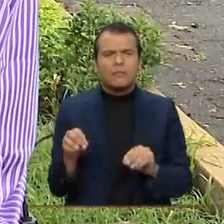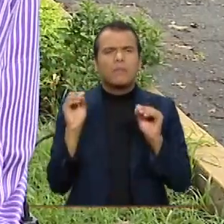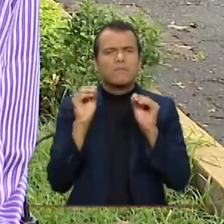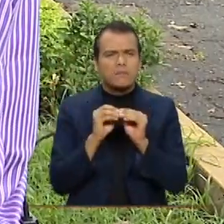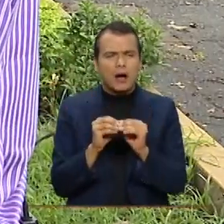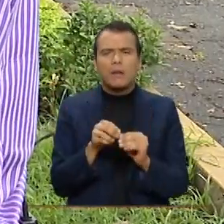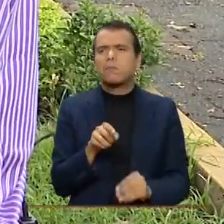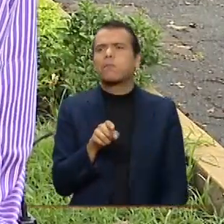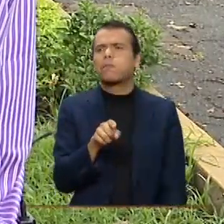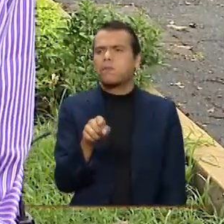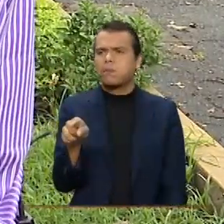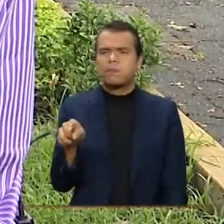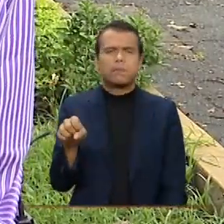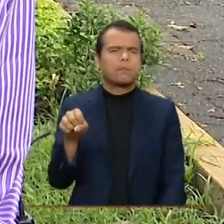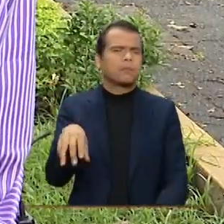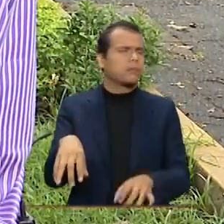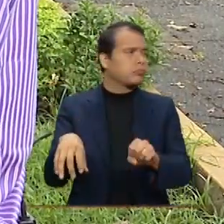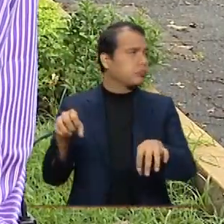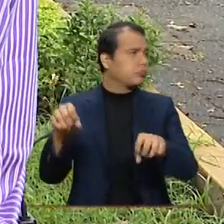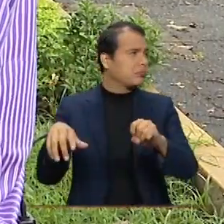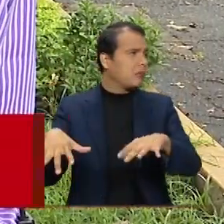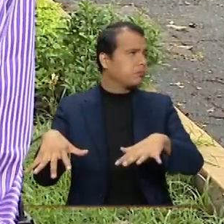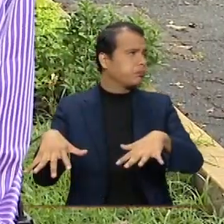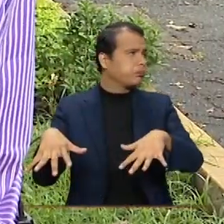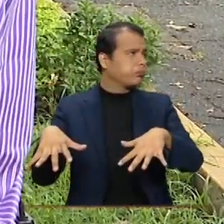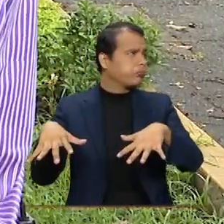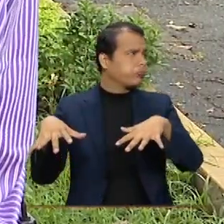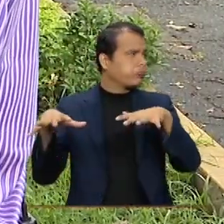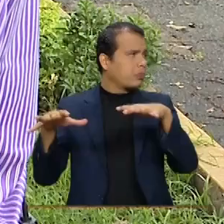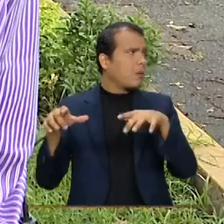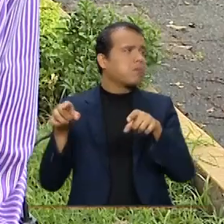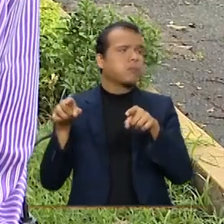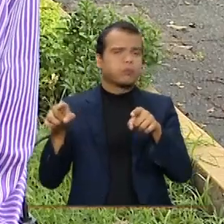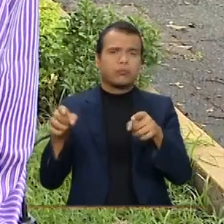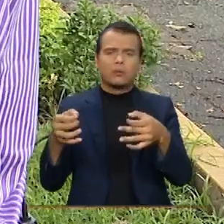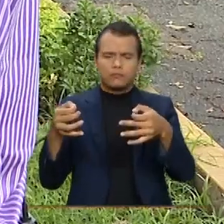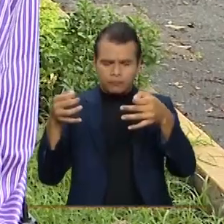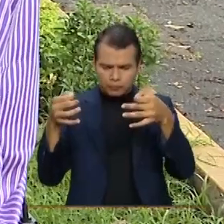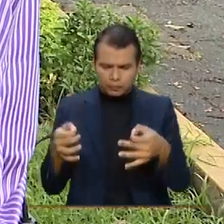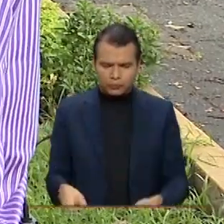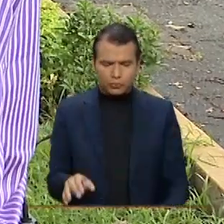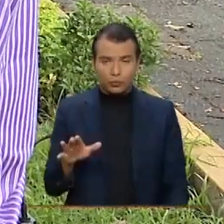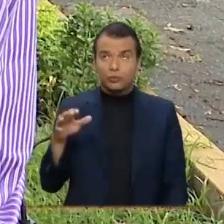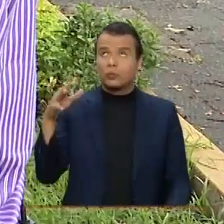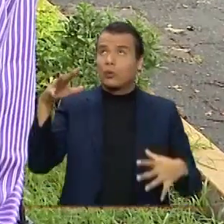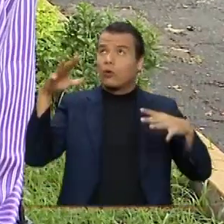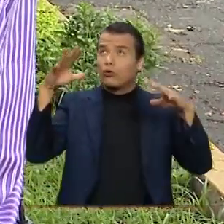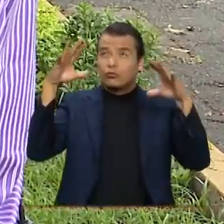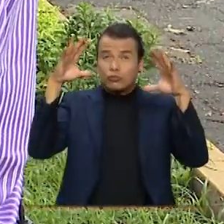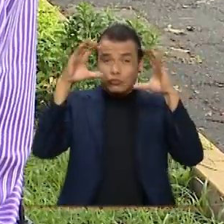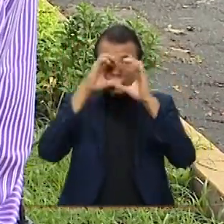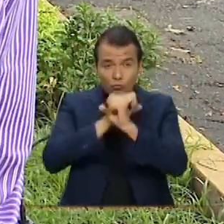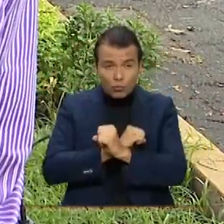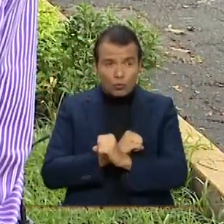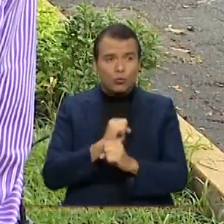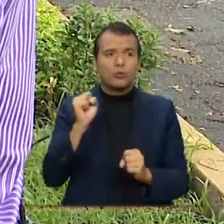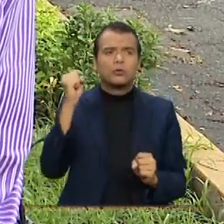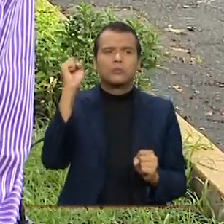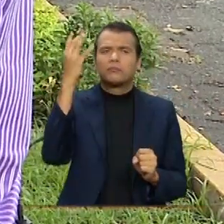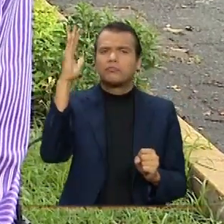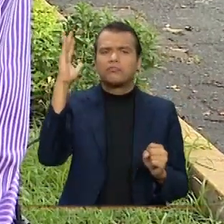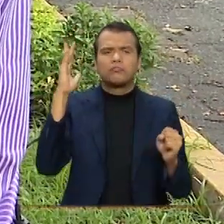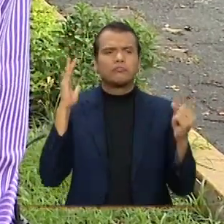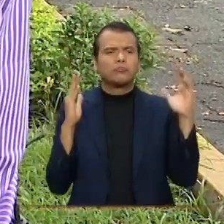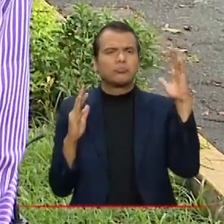sector solo basuras solo desechos no teníamos luz y no teníamos ningún árbol sembrado